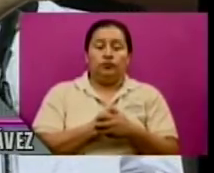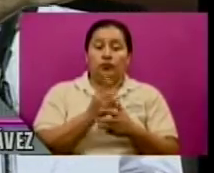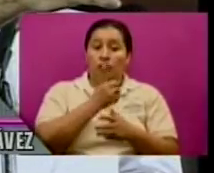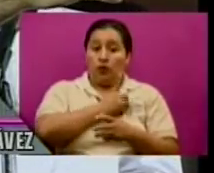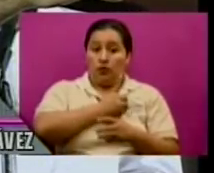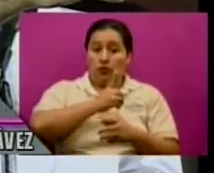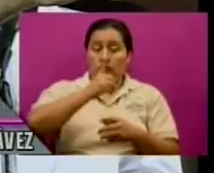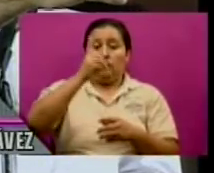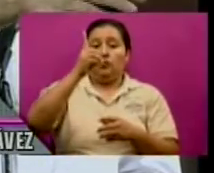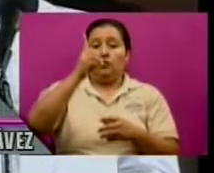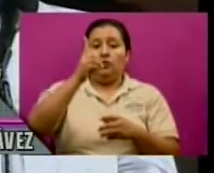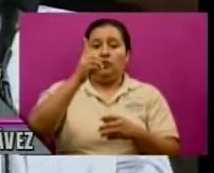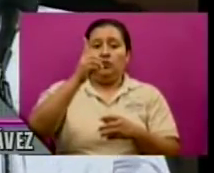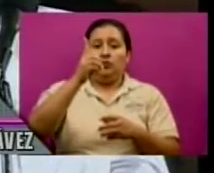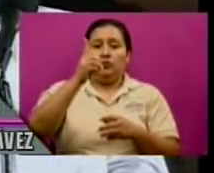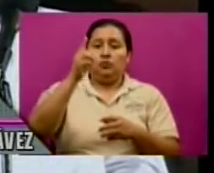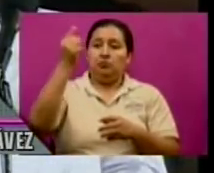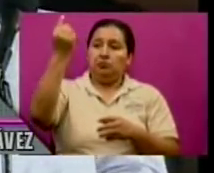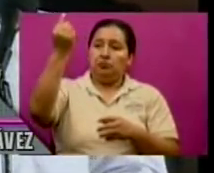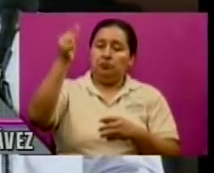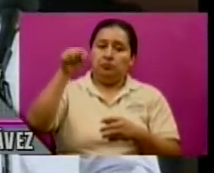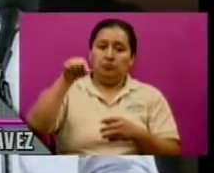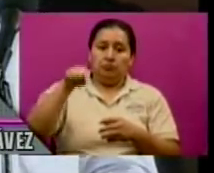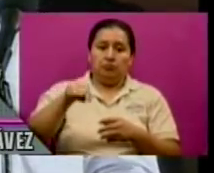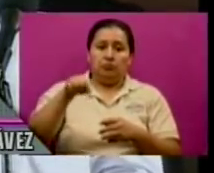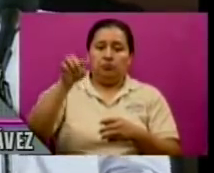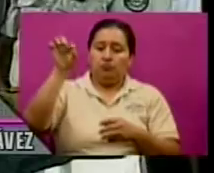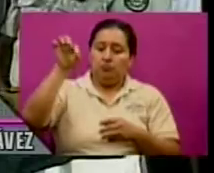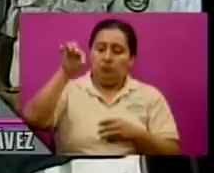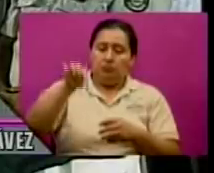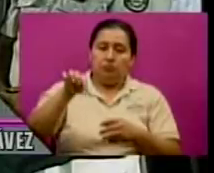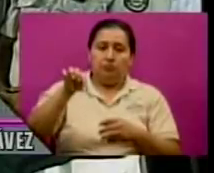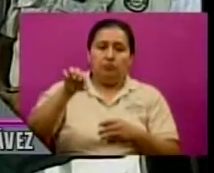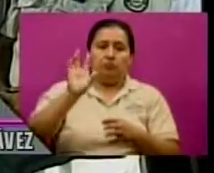Dios lo puso.